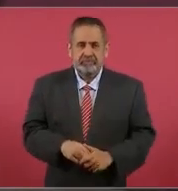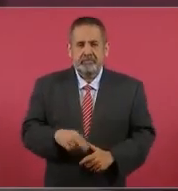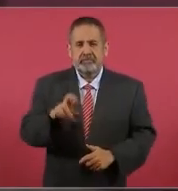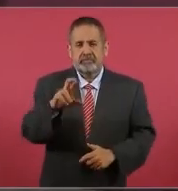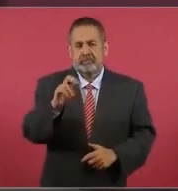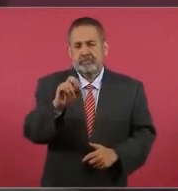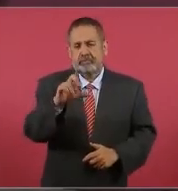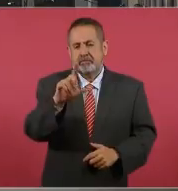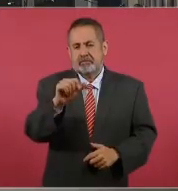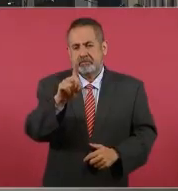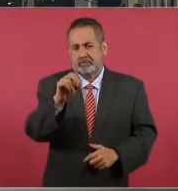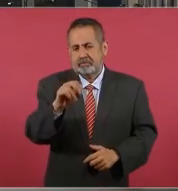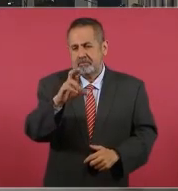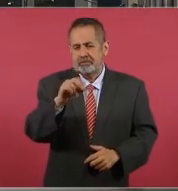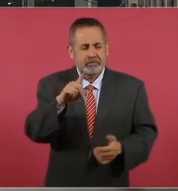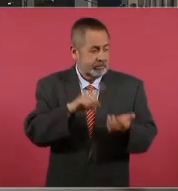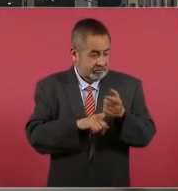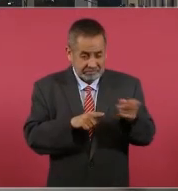Rolando Cordera Campos.